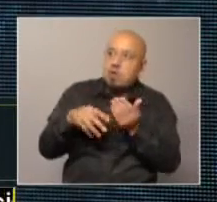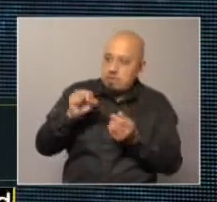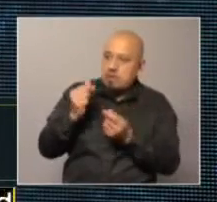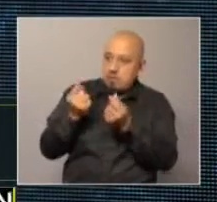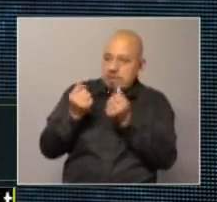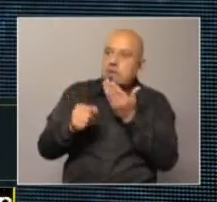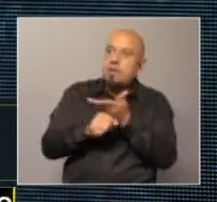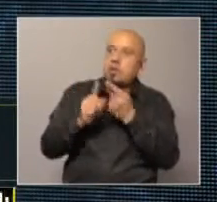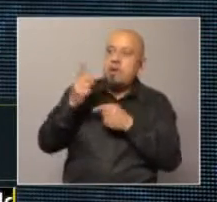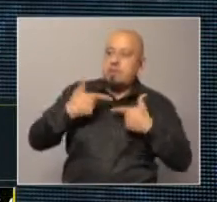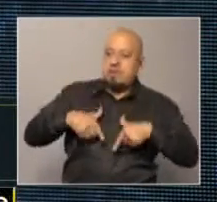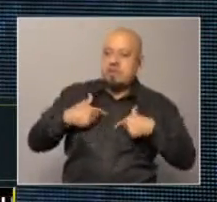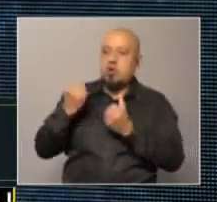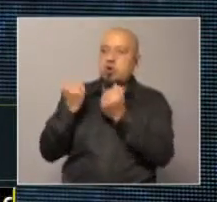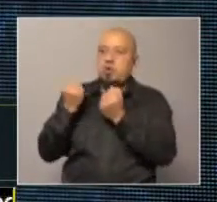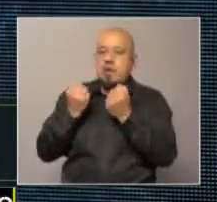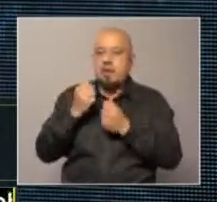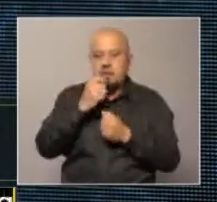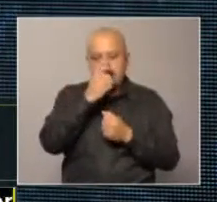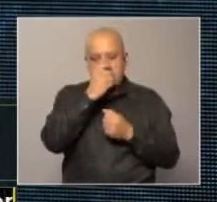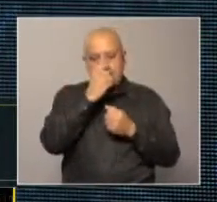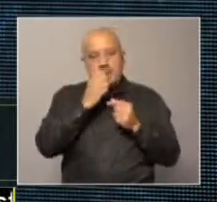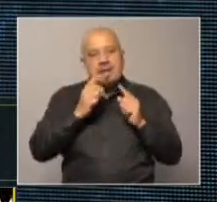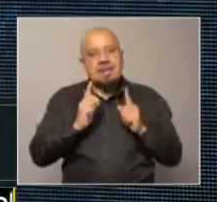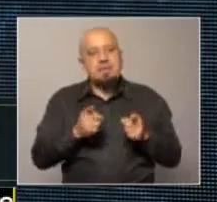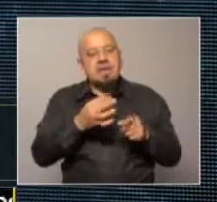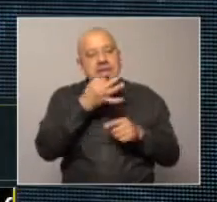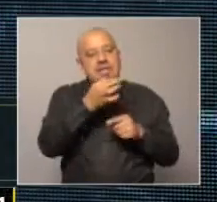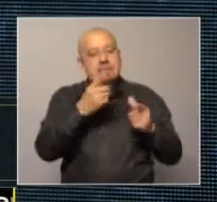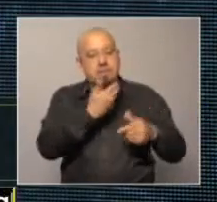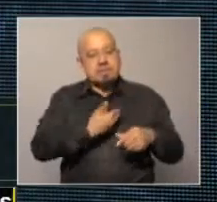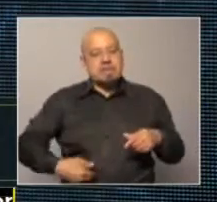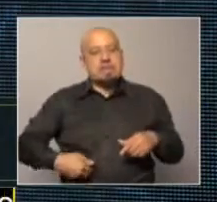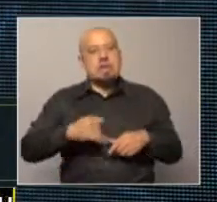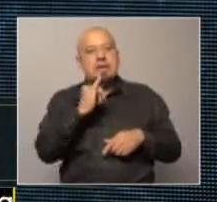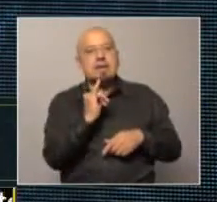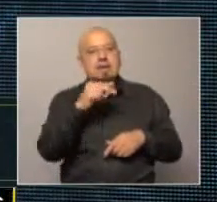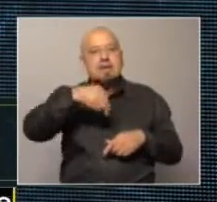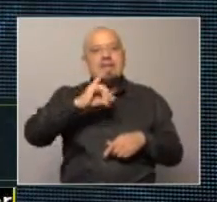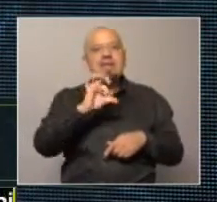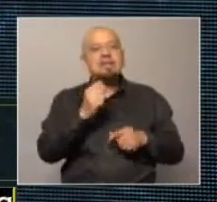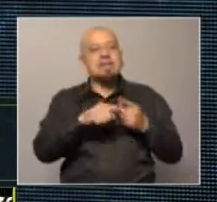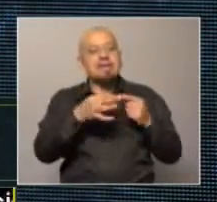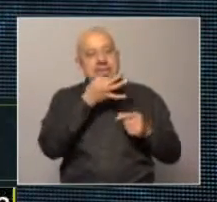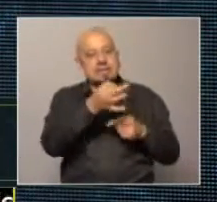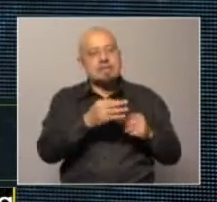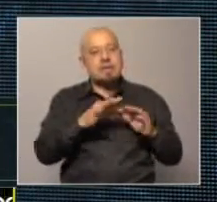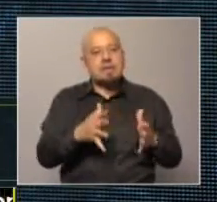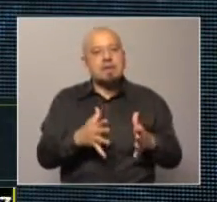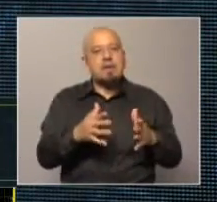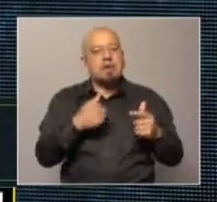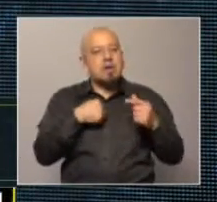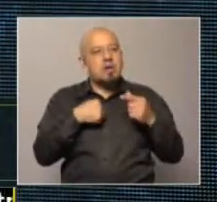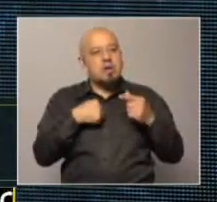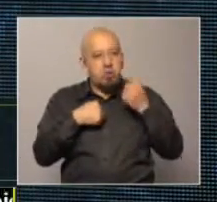Ministerio de Economía y Finanzas. Lo que también dicen la presidenta del INISA y la directora del Partido Nacional sostienen, y lo